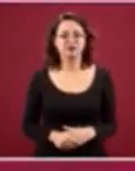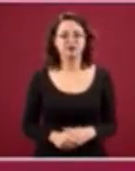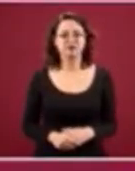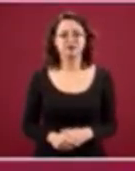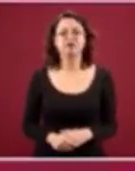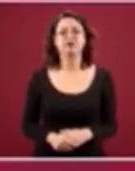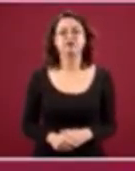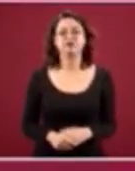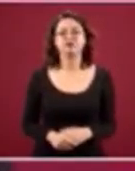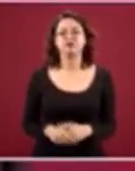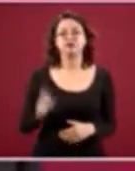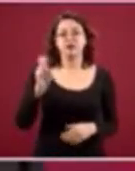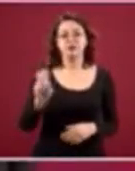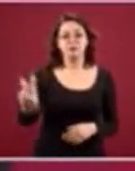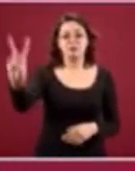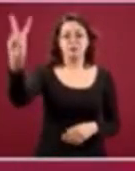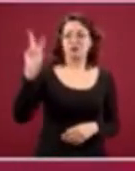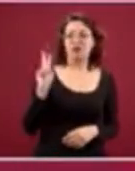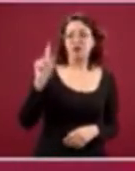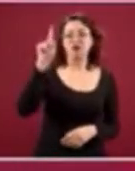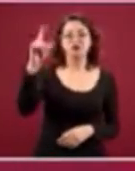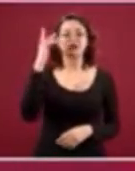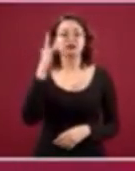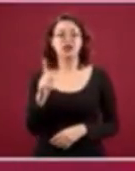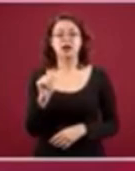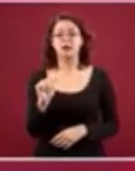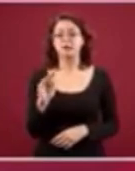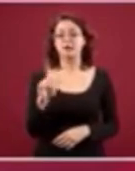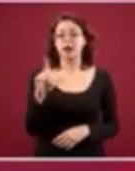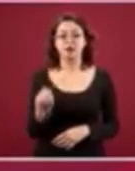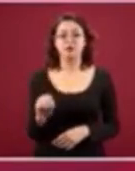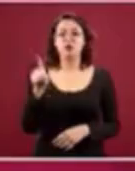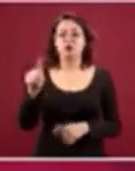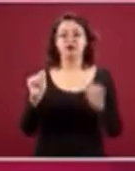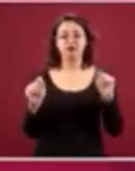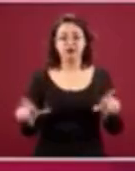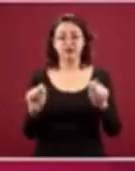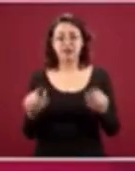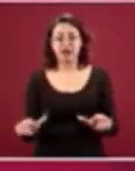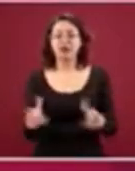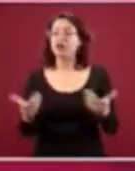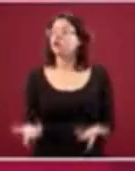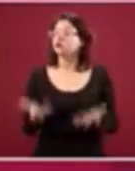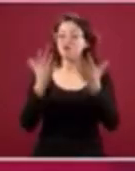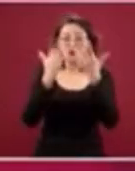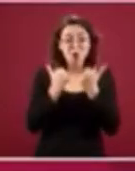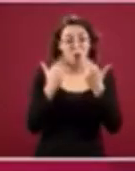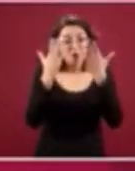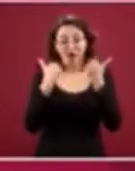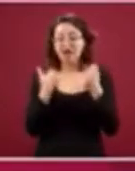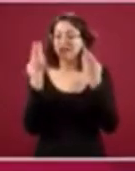El viernes, en San Pablo del Monte, Tlaxcala, no hay.